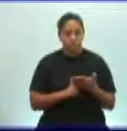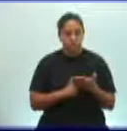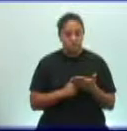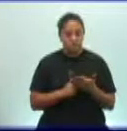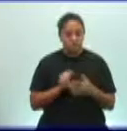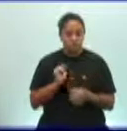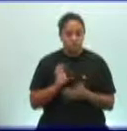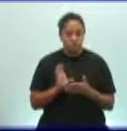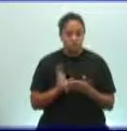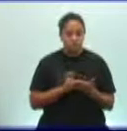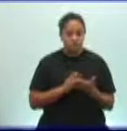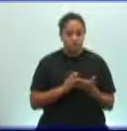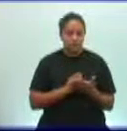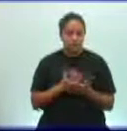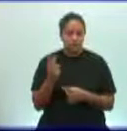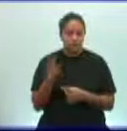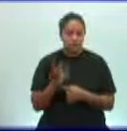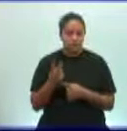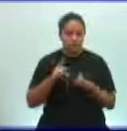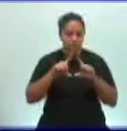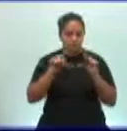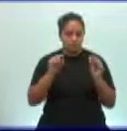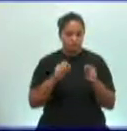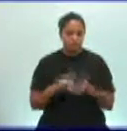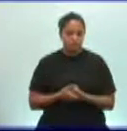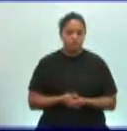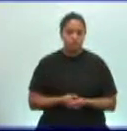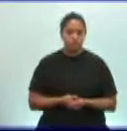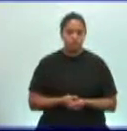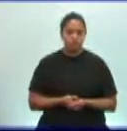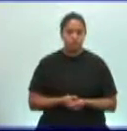segundo recuadro. Adelante.